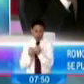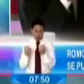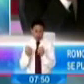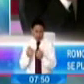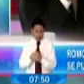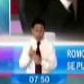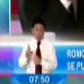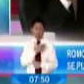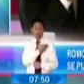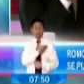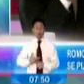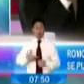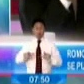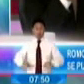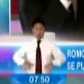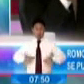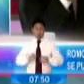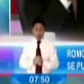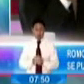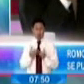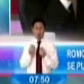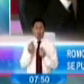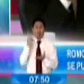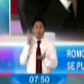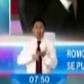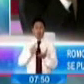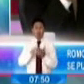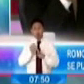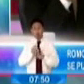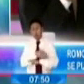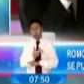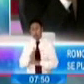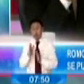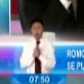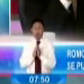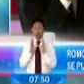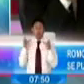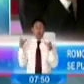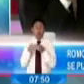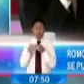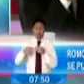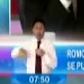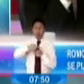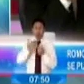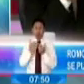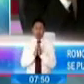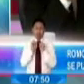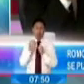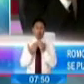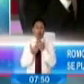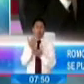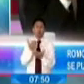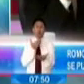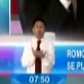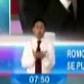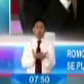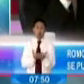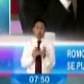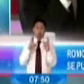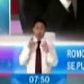el presidente recibió una gran cantidad de cartas, de sugerencias, de pedidos de los diferentes sectores que tenían nuevas propuestas respecto del